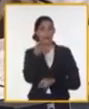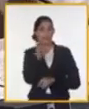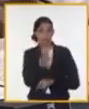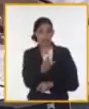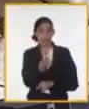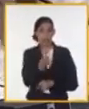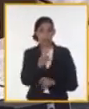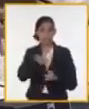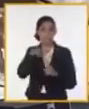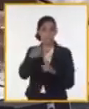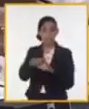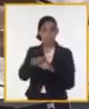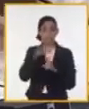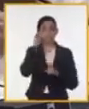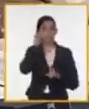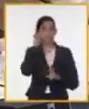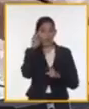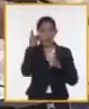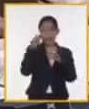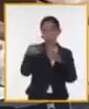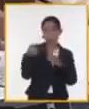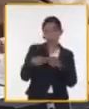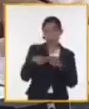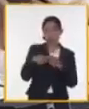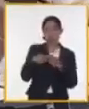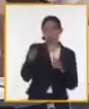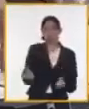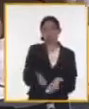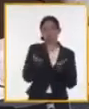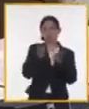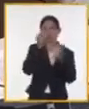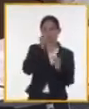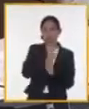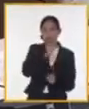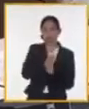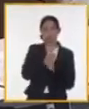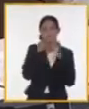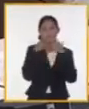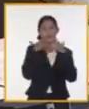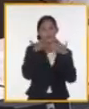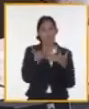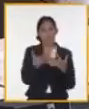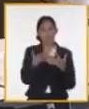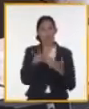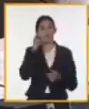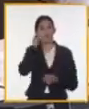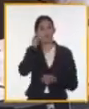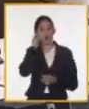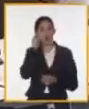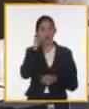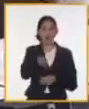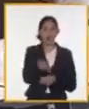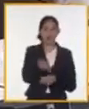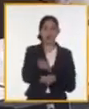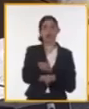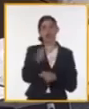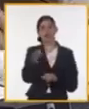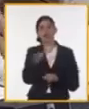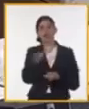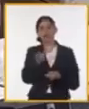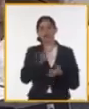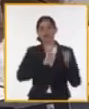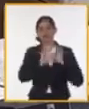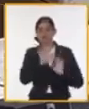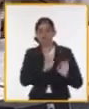todo el ambiente social que está en torno a las mujeres víctimas y también a los victimarios, y